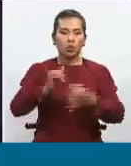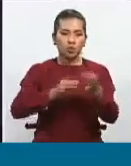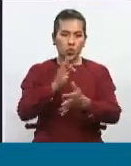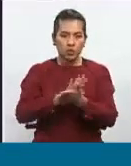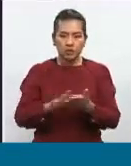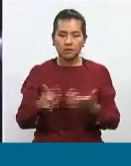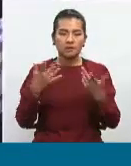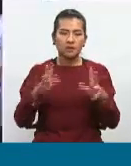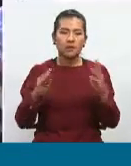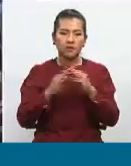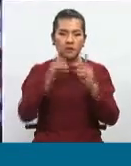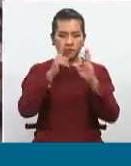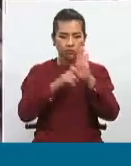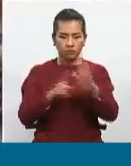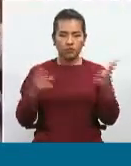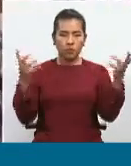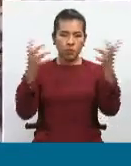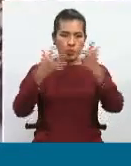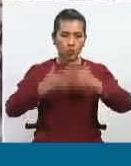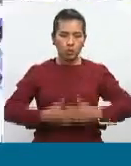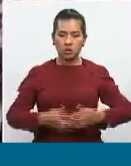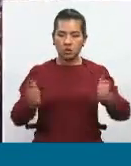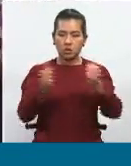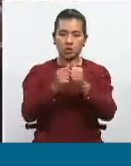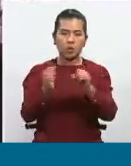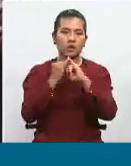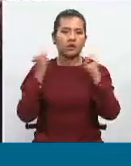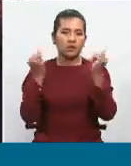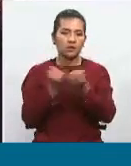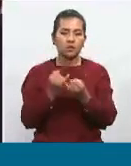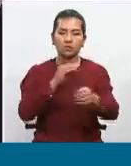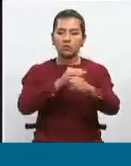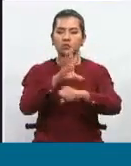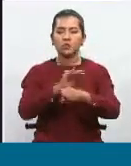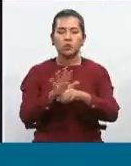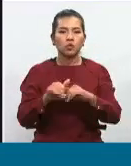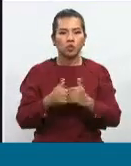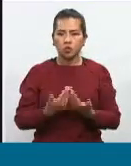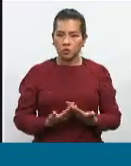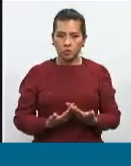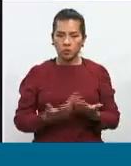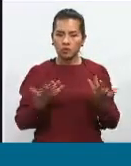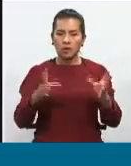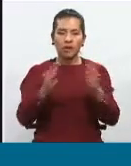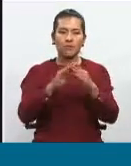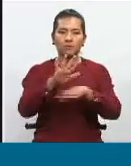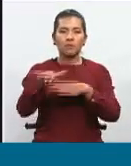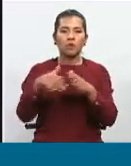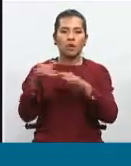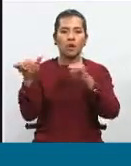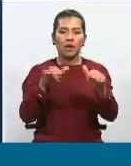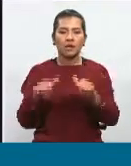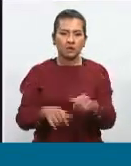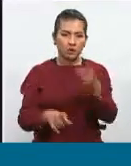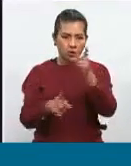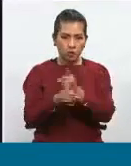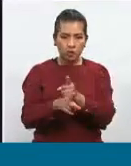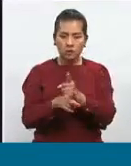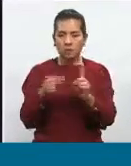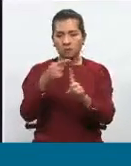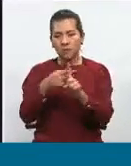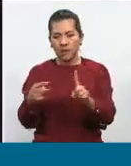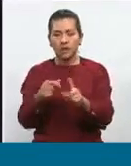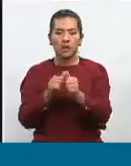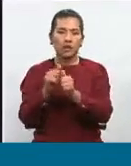Ministerio de Justicia está coordinando con las instituciones el cumplimiento de las recomendaciones con acciones concretas de corto, mediano y largo